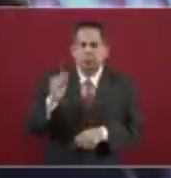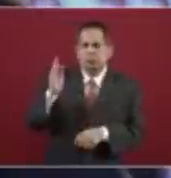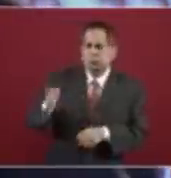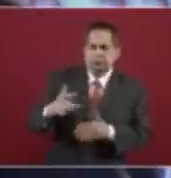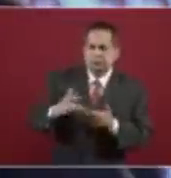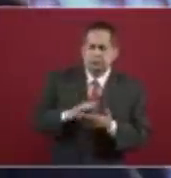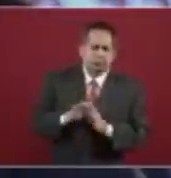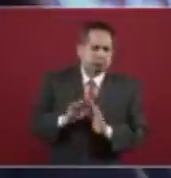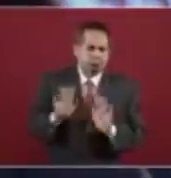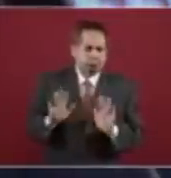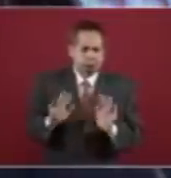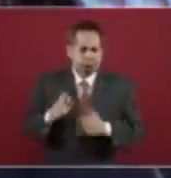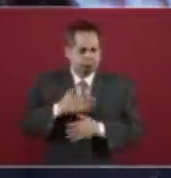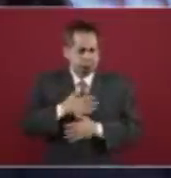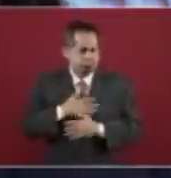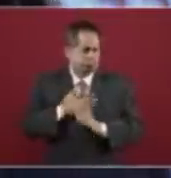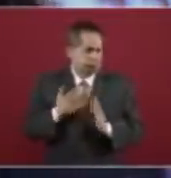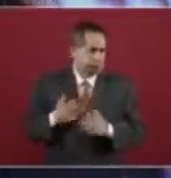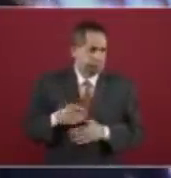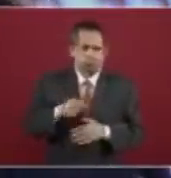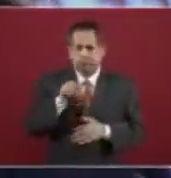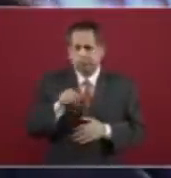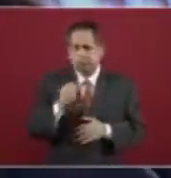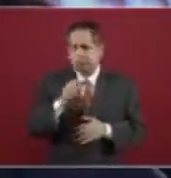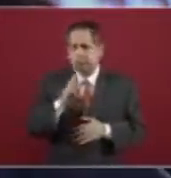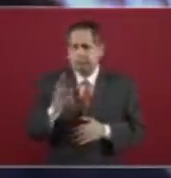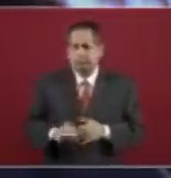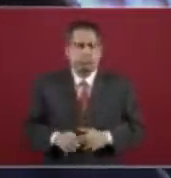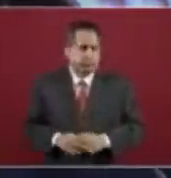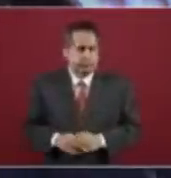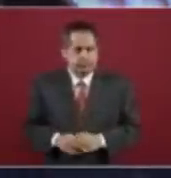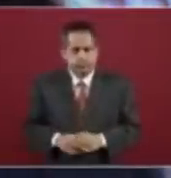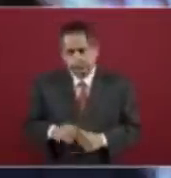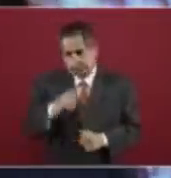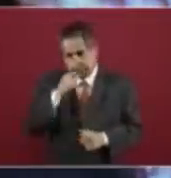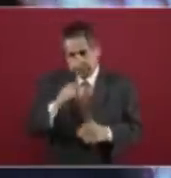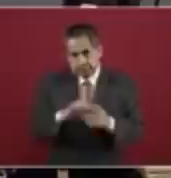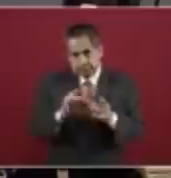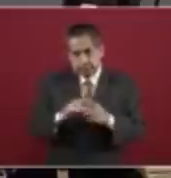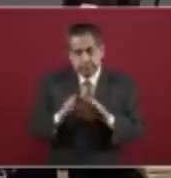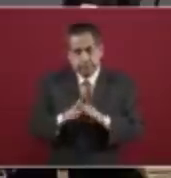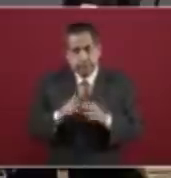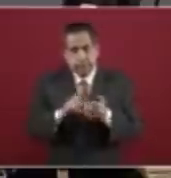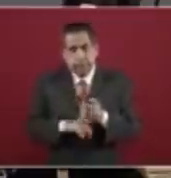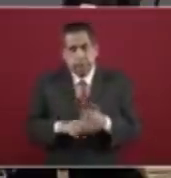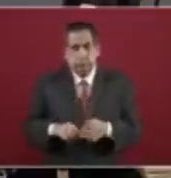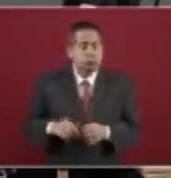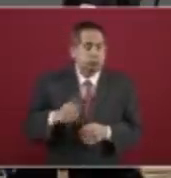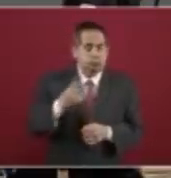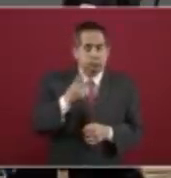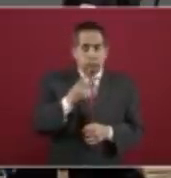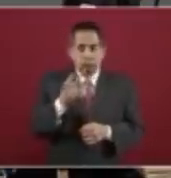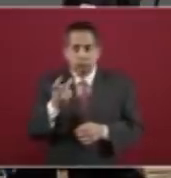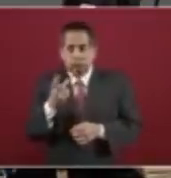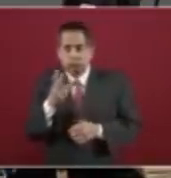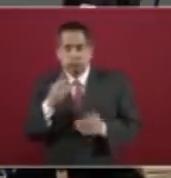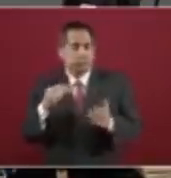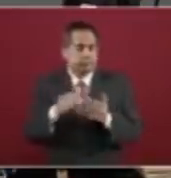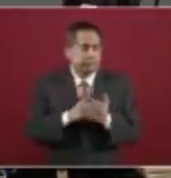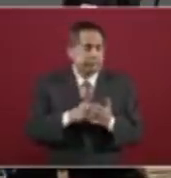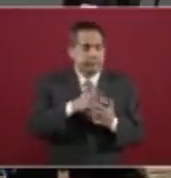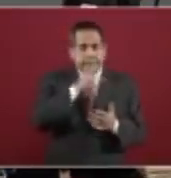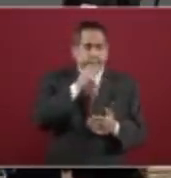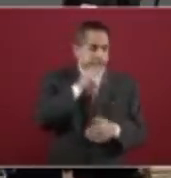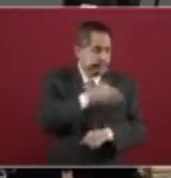el programa, que representa el 0.3%. Decir que de estos 203 mil